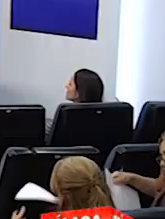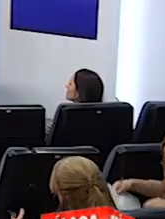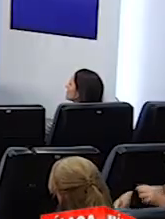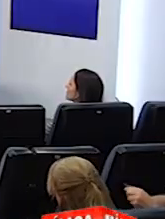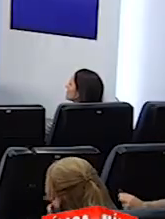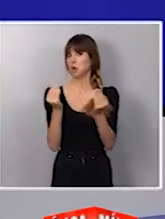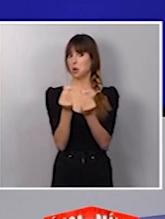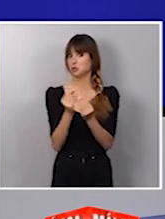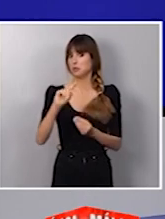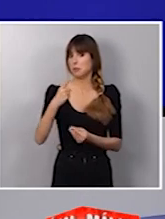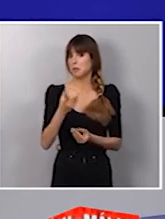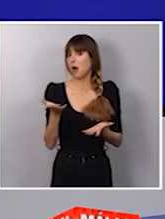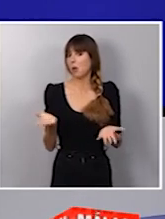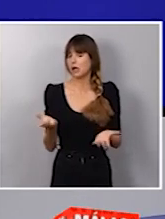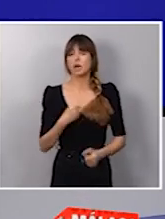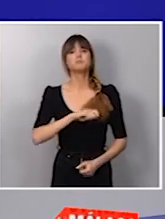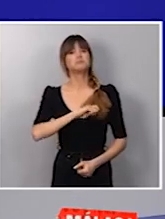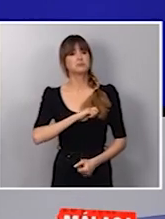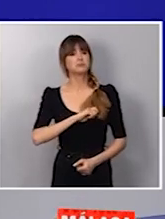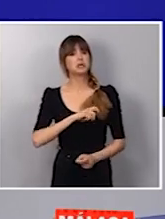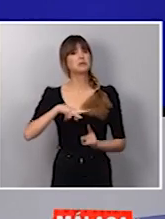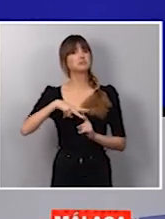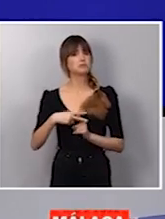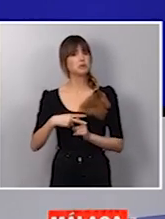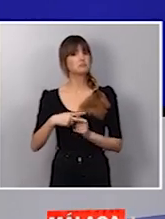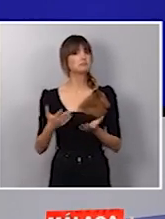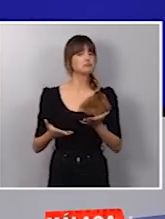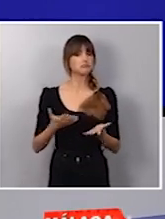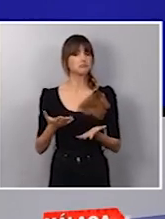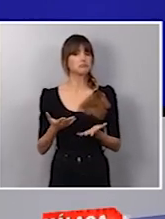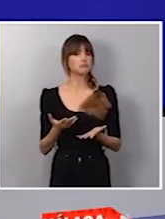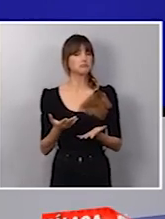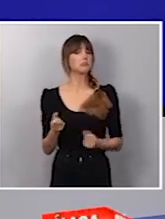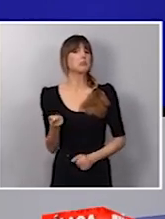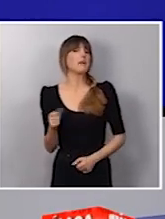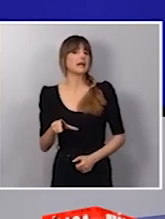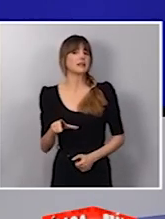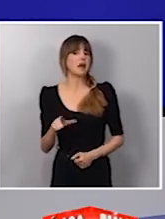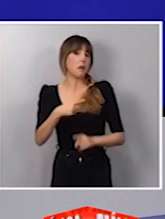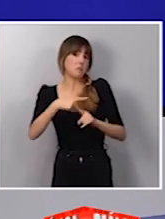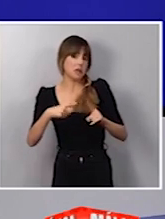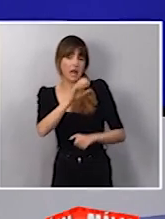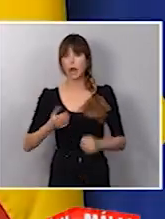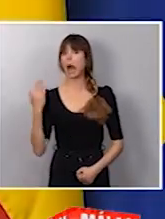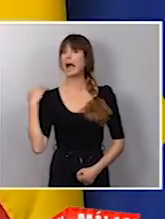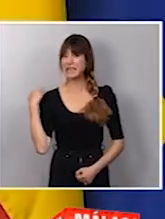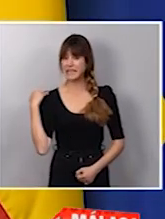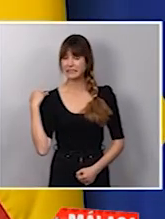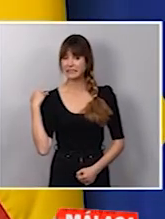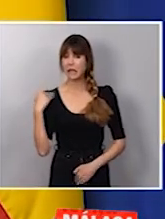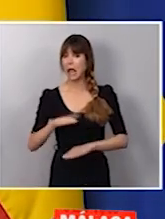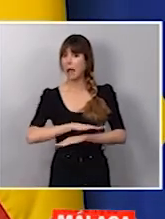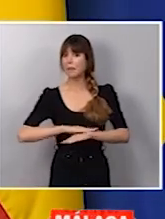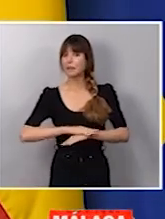rechazado la propuesta del PP para renovar los vocales del Consejo General del Poder Judicial y a la vez, reformar la ley para cambiar el sistema de elección. Así ha